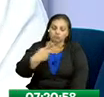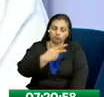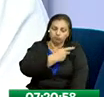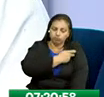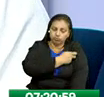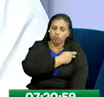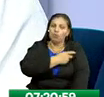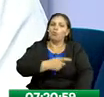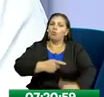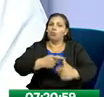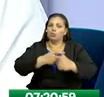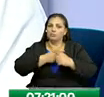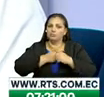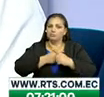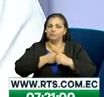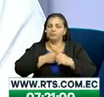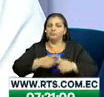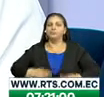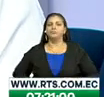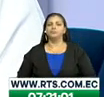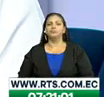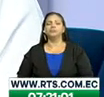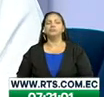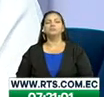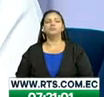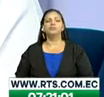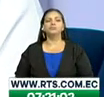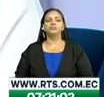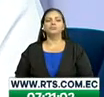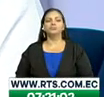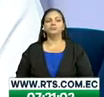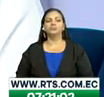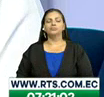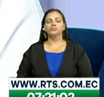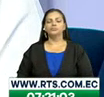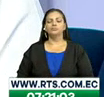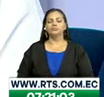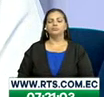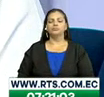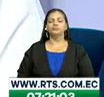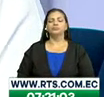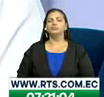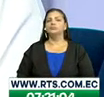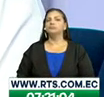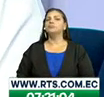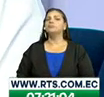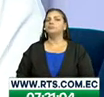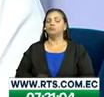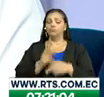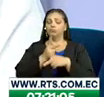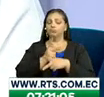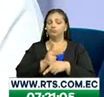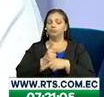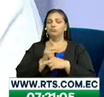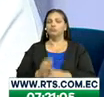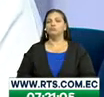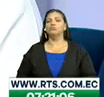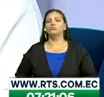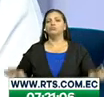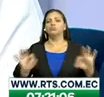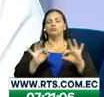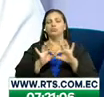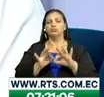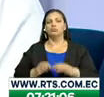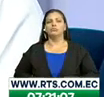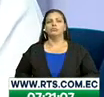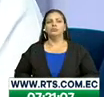enfermedad. Entonces, esta población es la que más debería de cuidar las medidas de prevención y acercarse a obtener